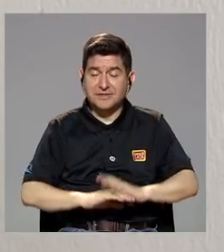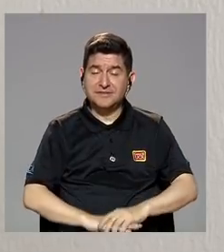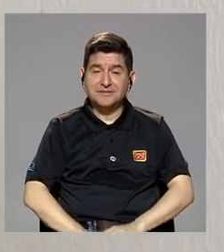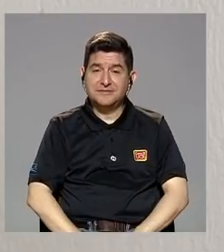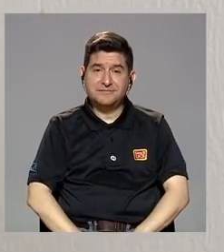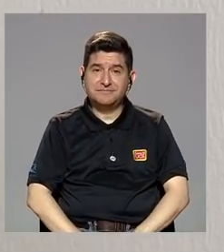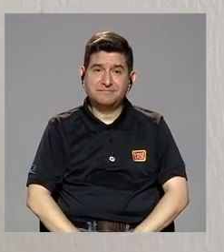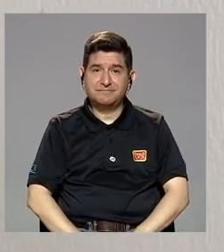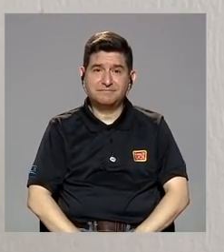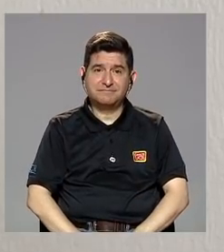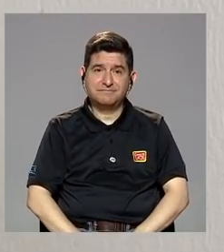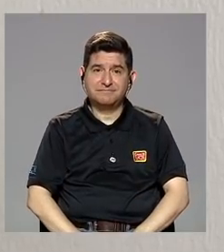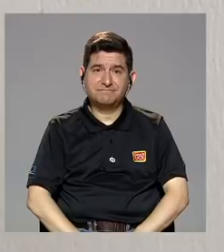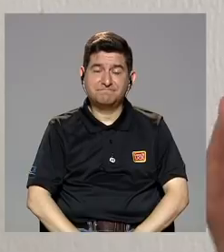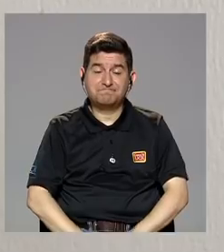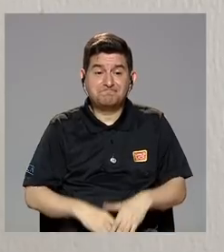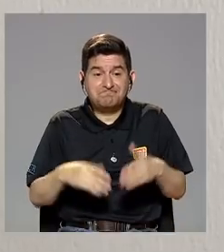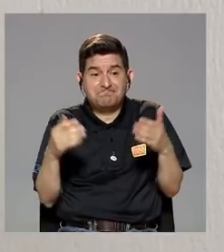entonces